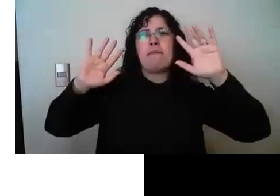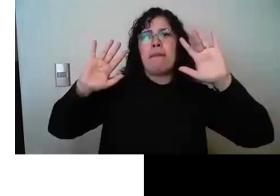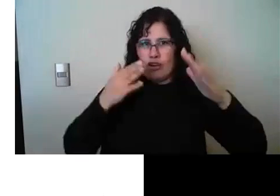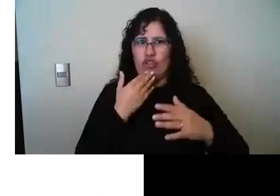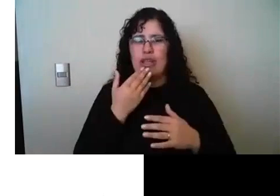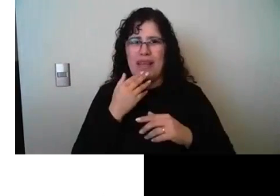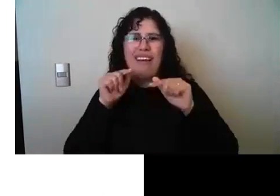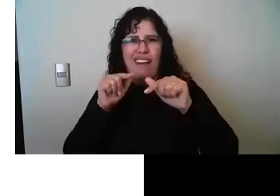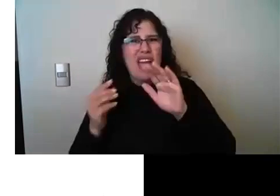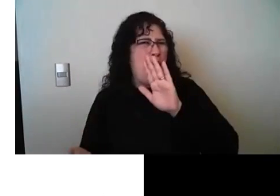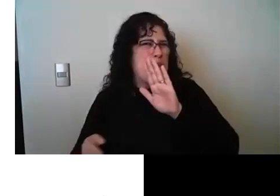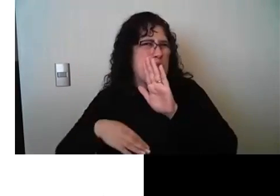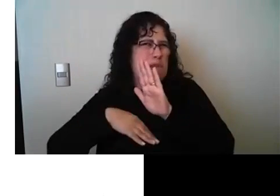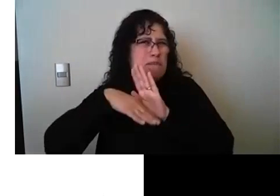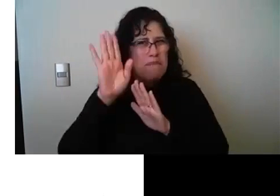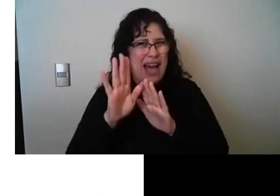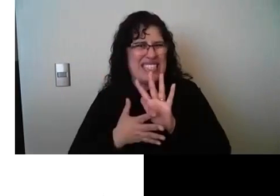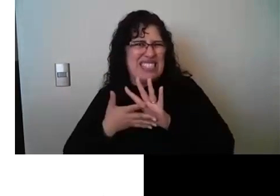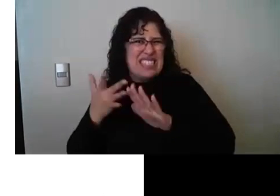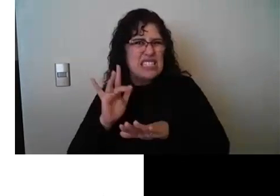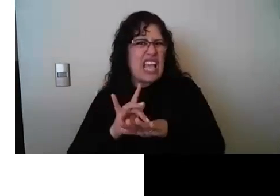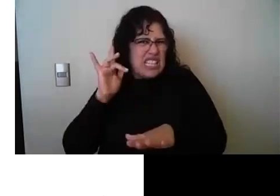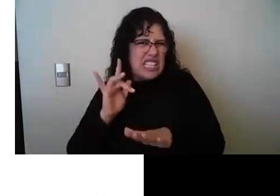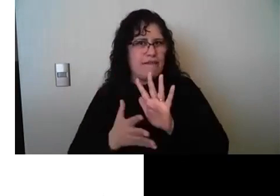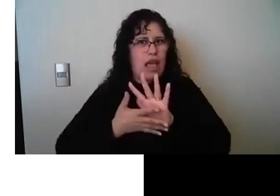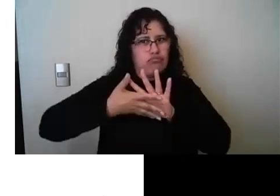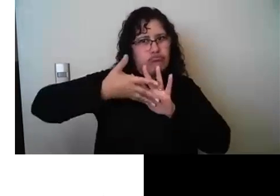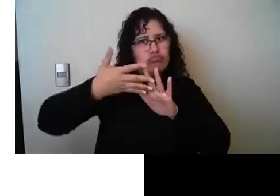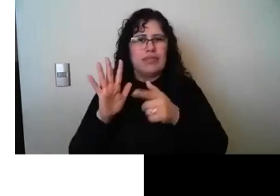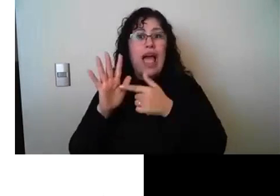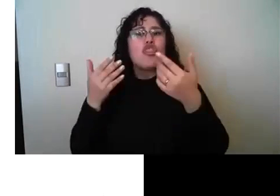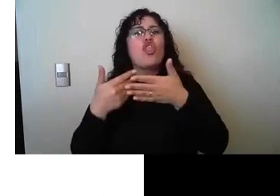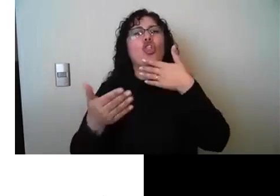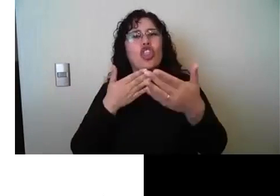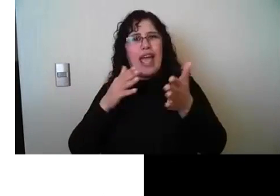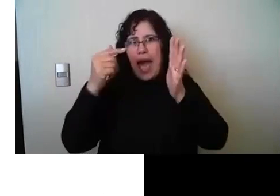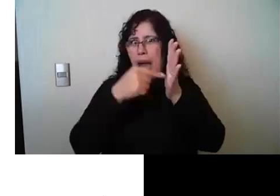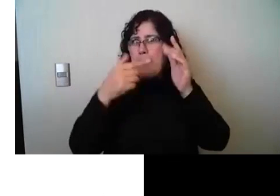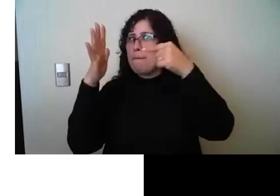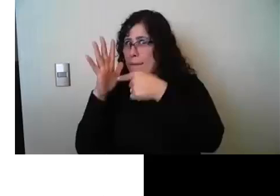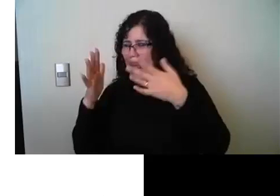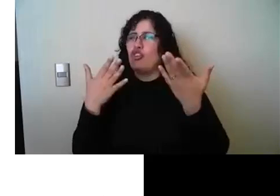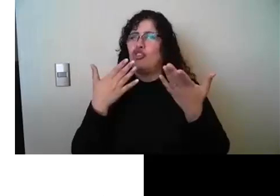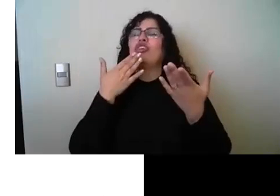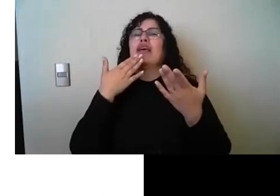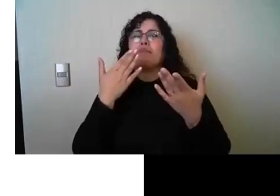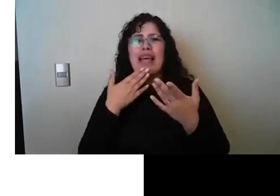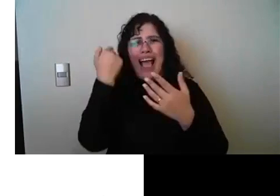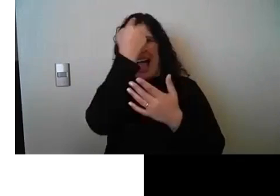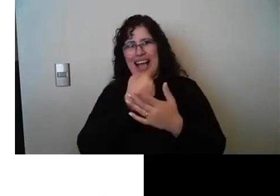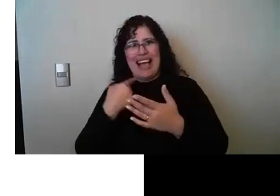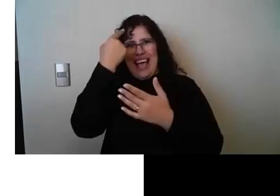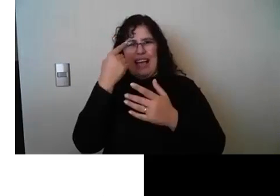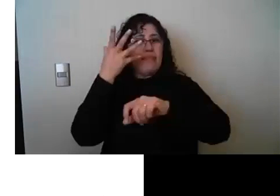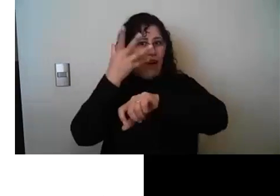mayor sensibilidad, por tanto, vamos a tener mayor cantidad de receptores, ¿ya?